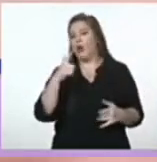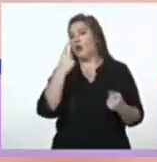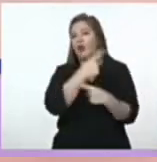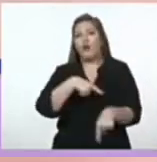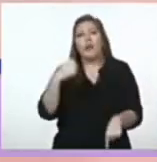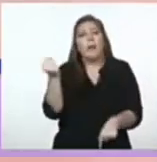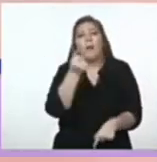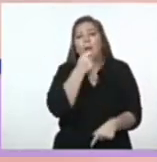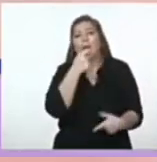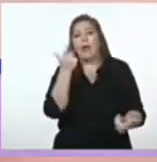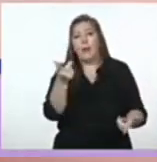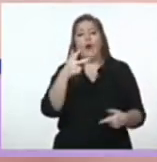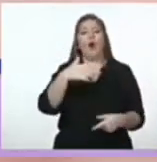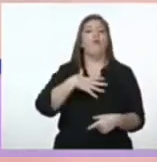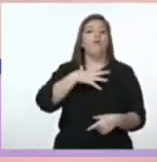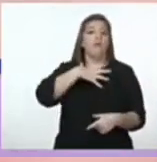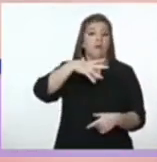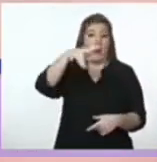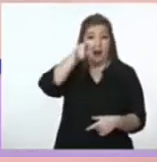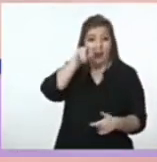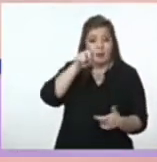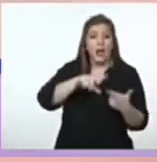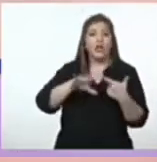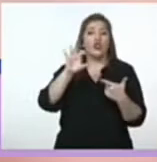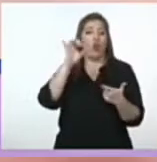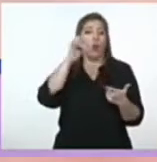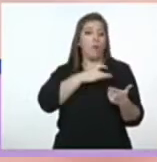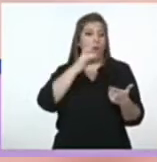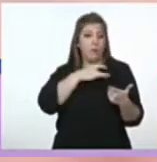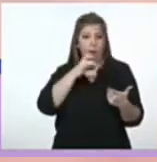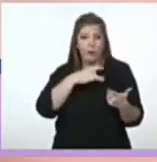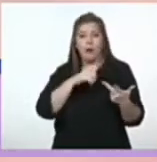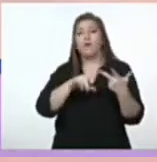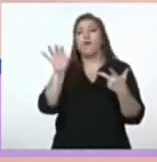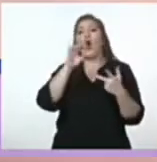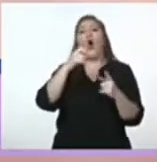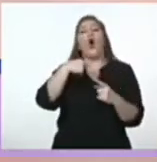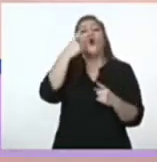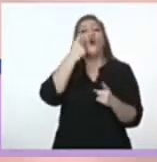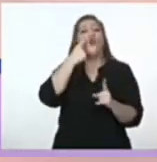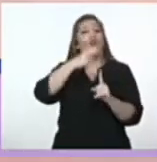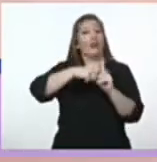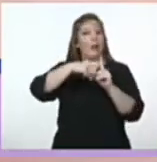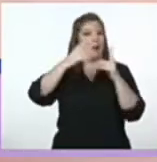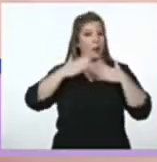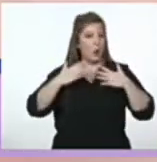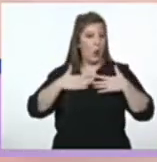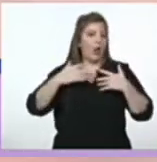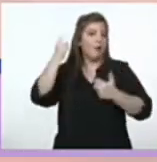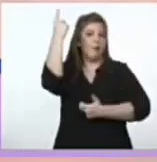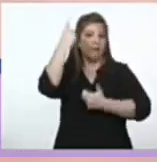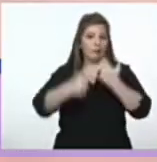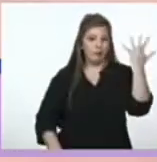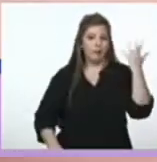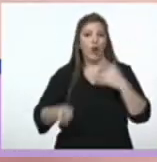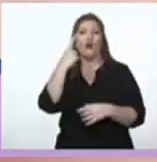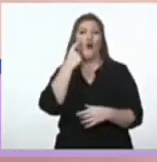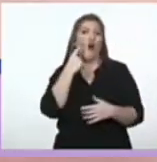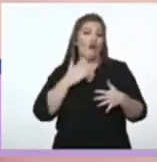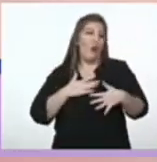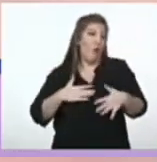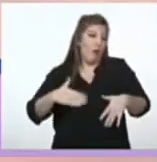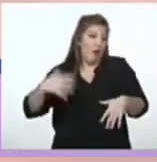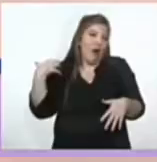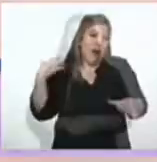como son la respiración, la contracción cardíaca, el control de la temperatura y bueno, y todos los controles en realidad del cuerpo,